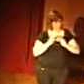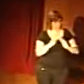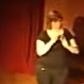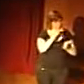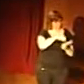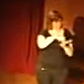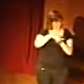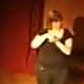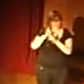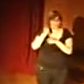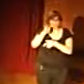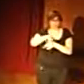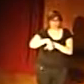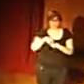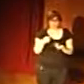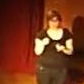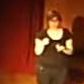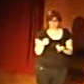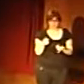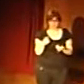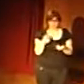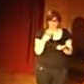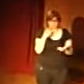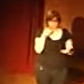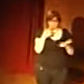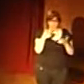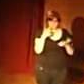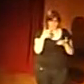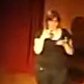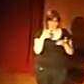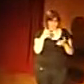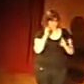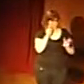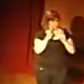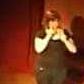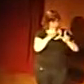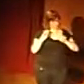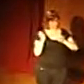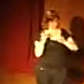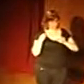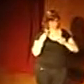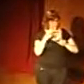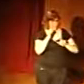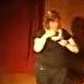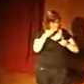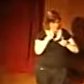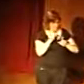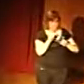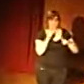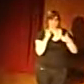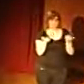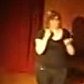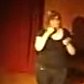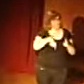vamos también se ve también en otros vistas pintadas por Man Vila en las que el rey con la reina María